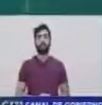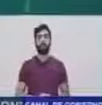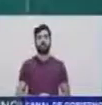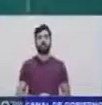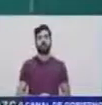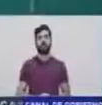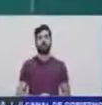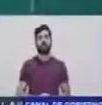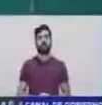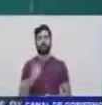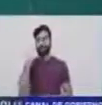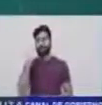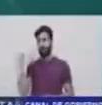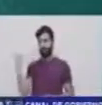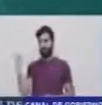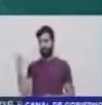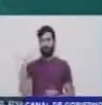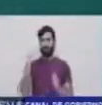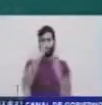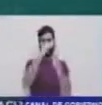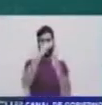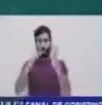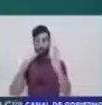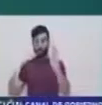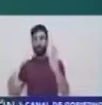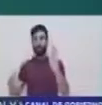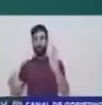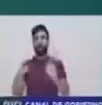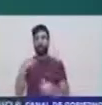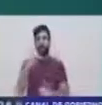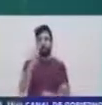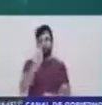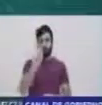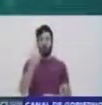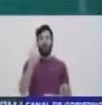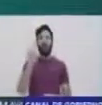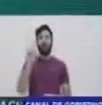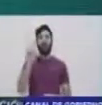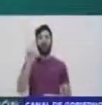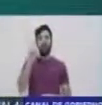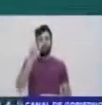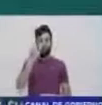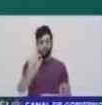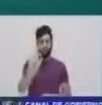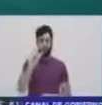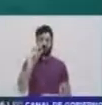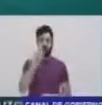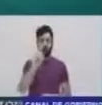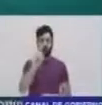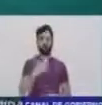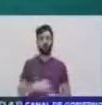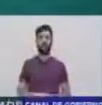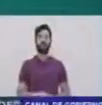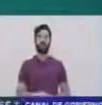esta diagonal, que le voy a escribir acá una D minúscula a la diagonal.